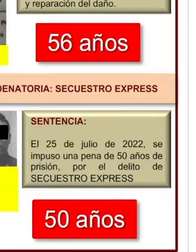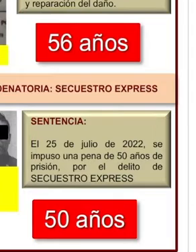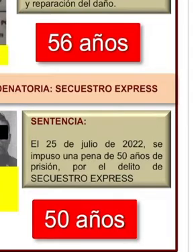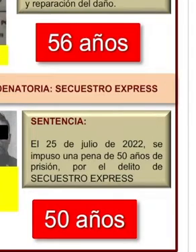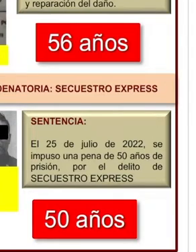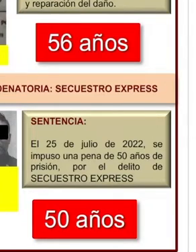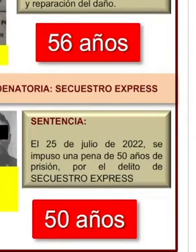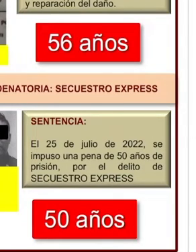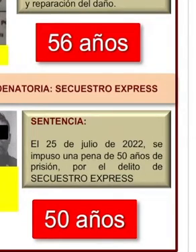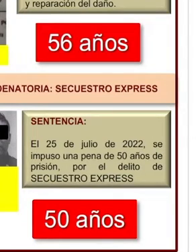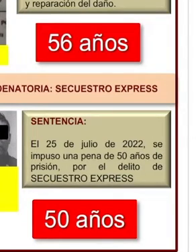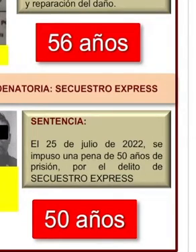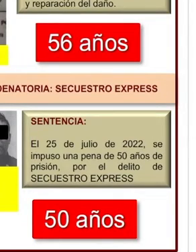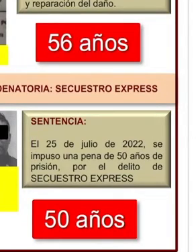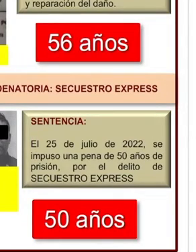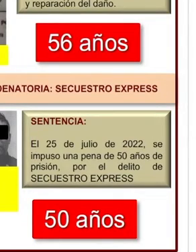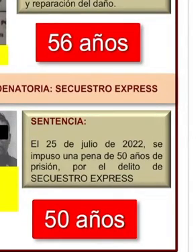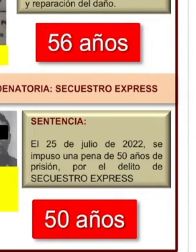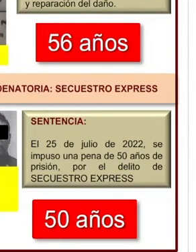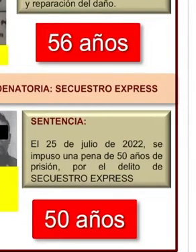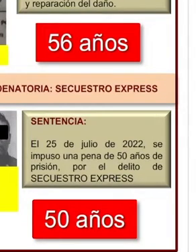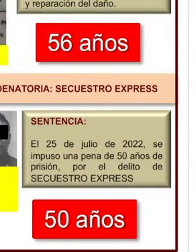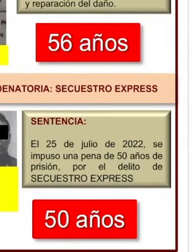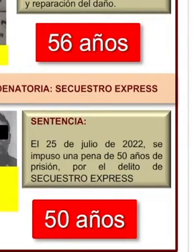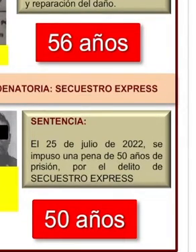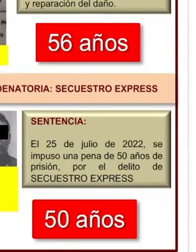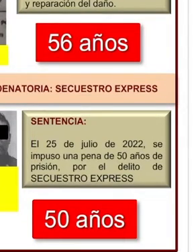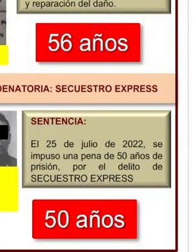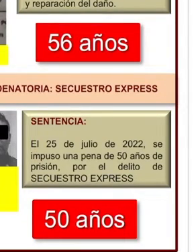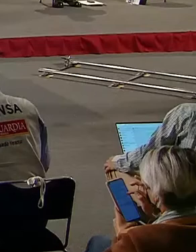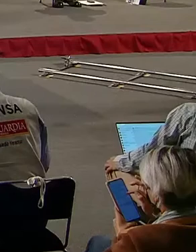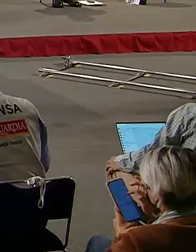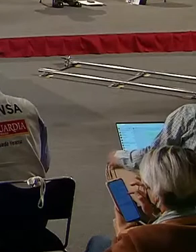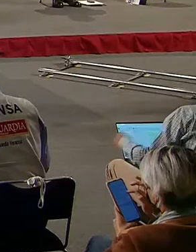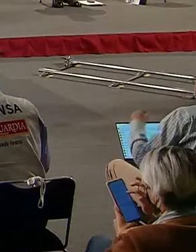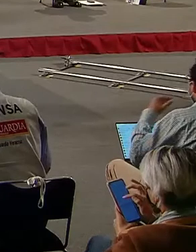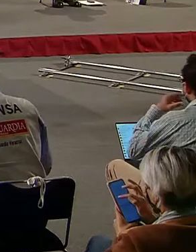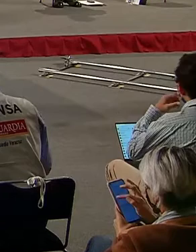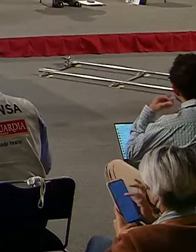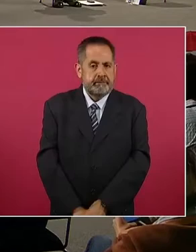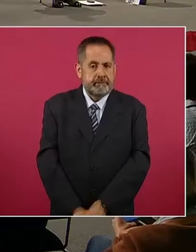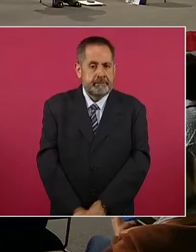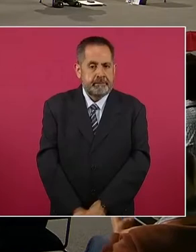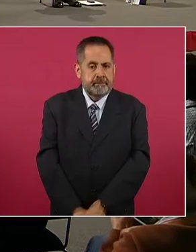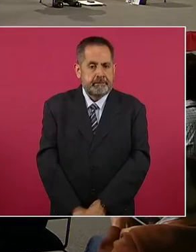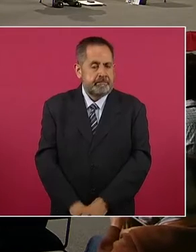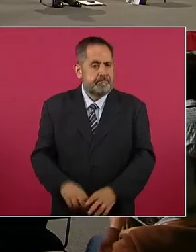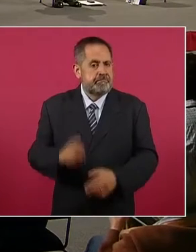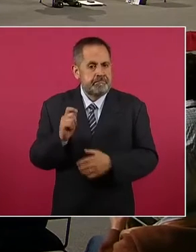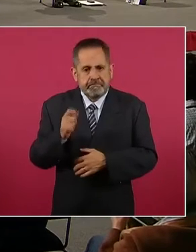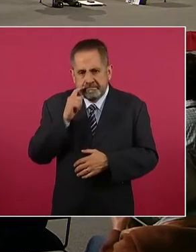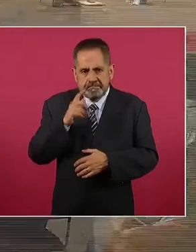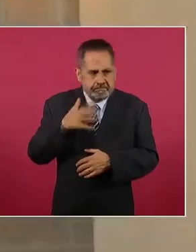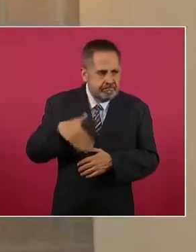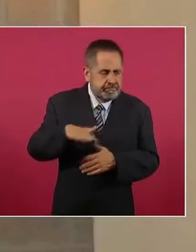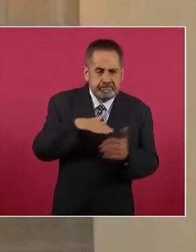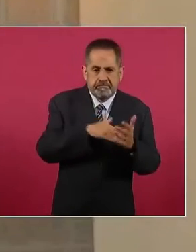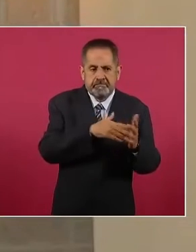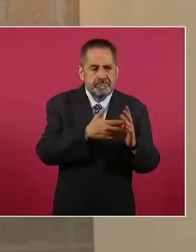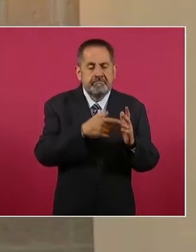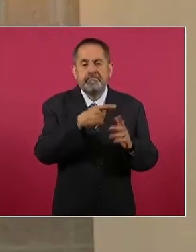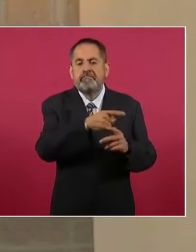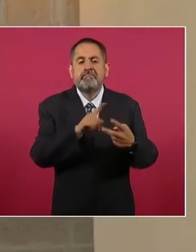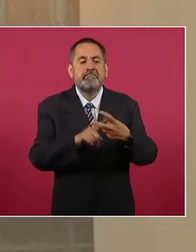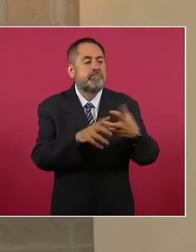lo que confirma que en el trabajo antisecuestros, de persecución criminal, de prevención de este ilícito